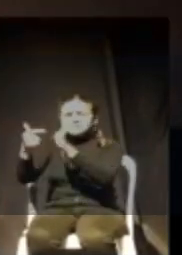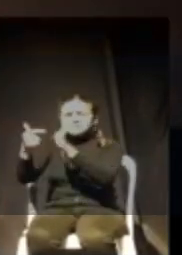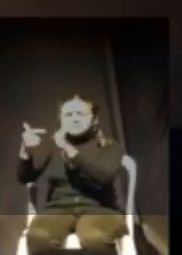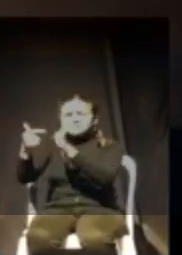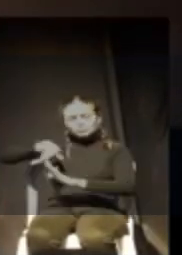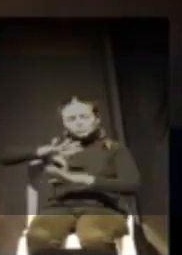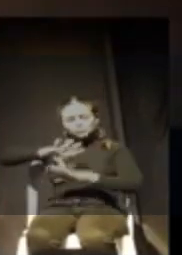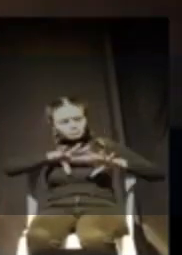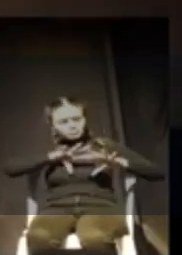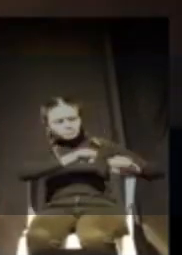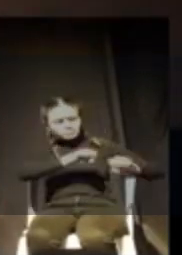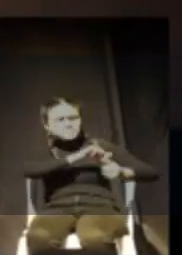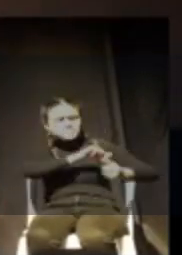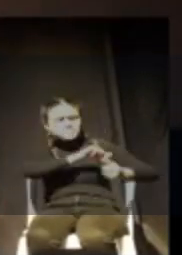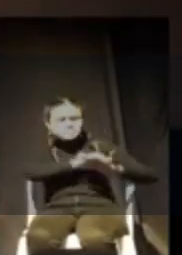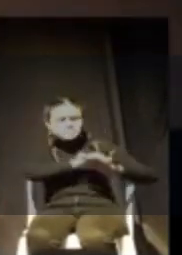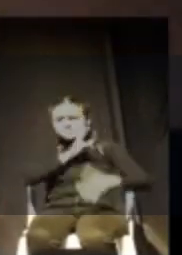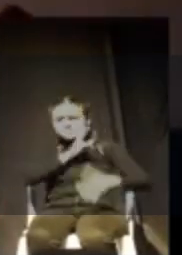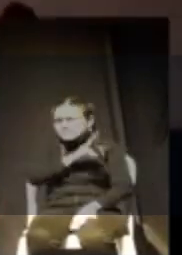XXI.